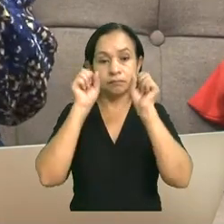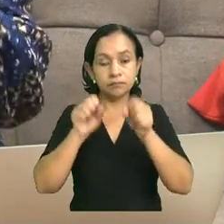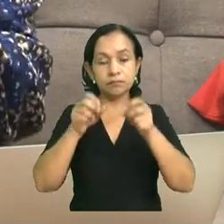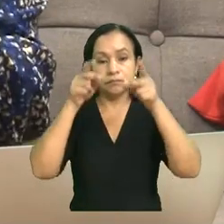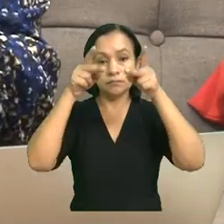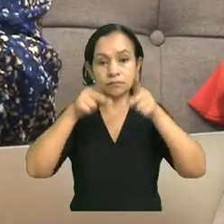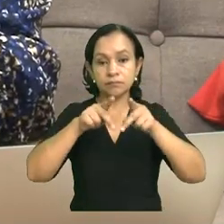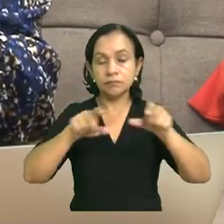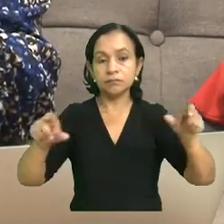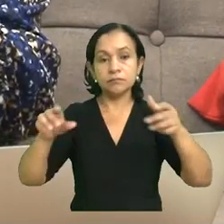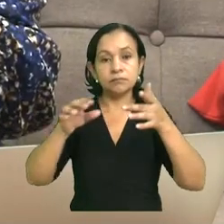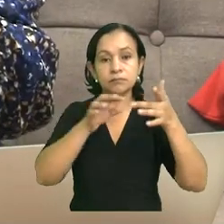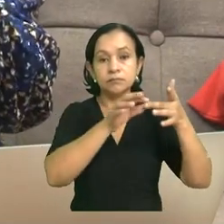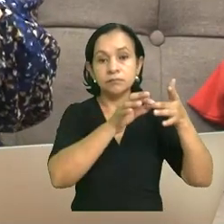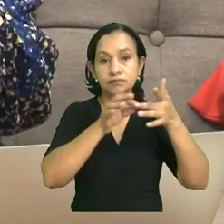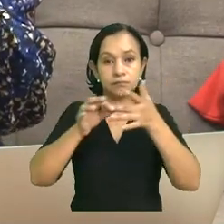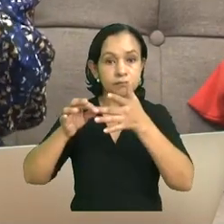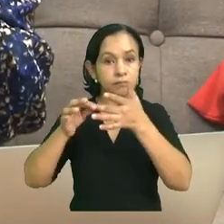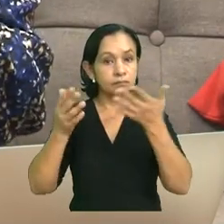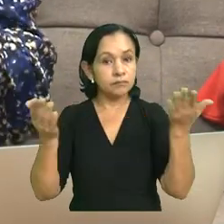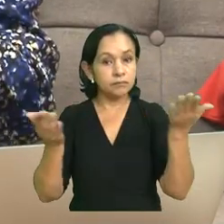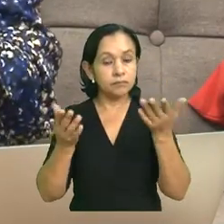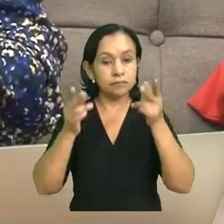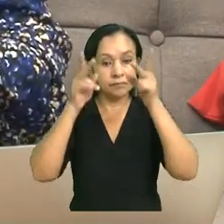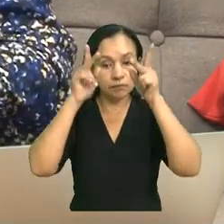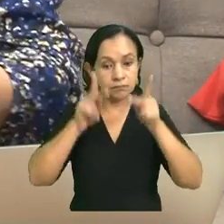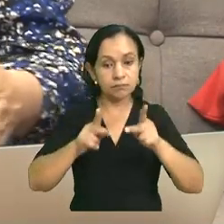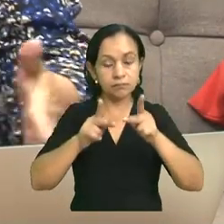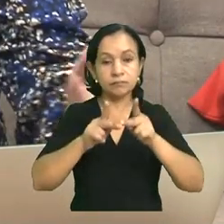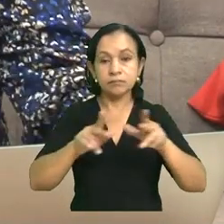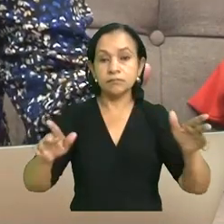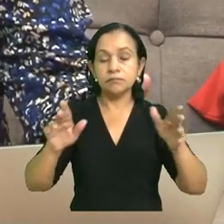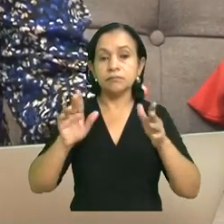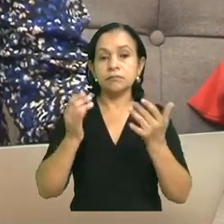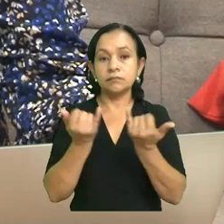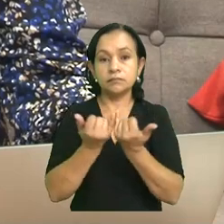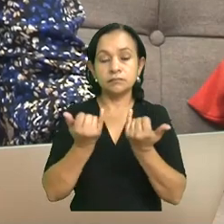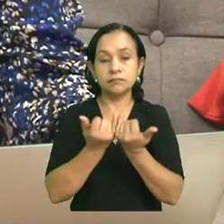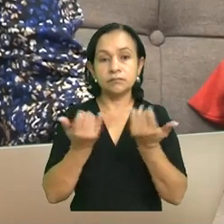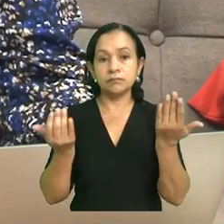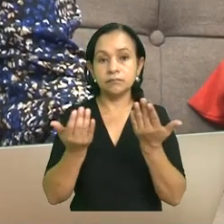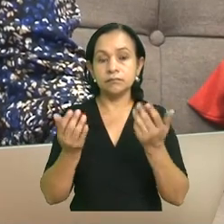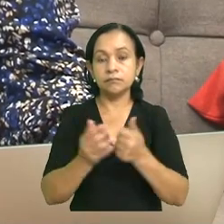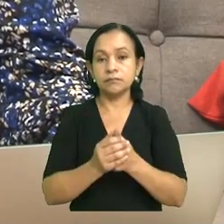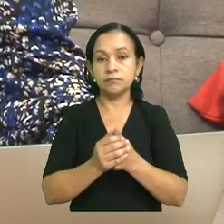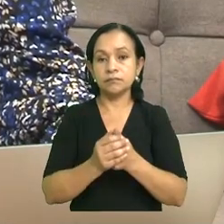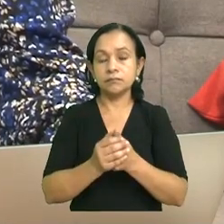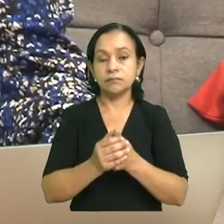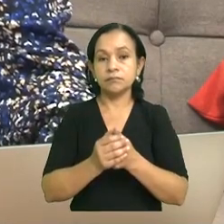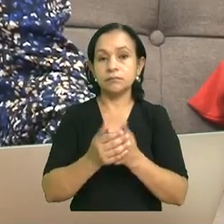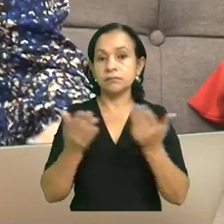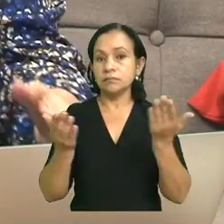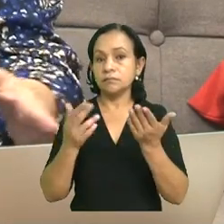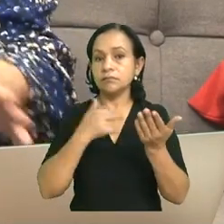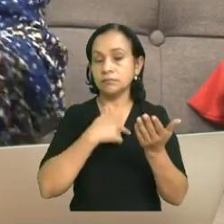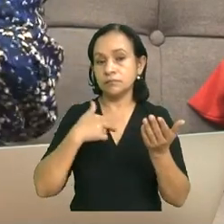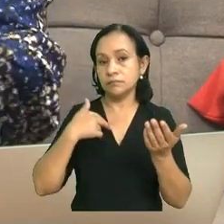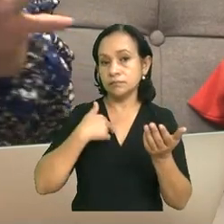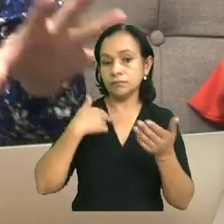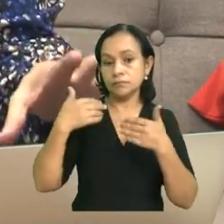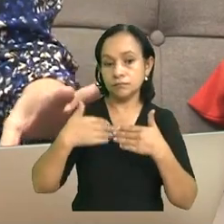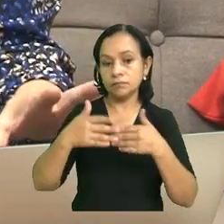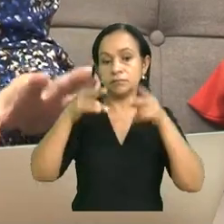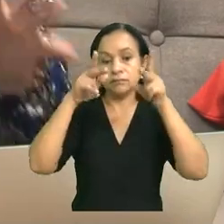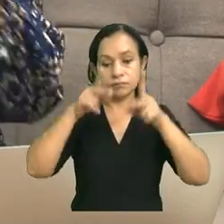planes específicos, okay, porque no es un plan, digamos, global como receta, sino que hay, claro, hay un